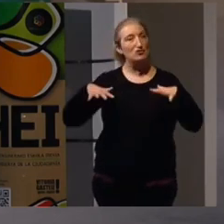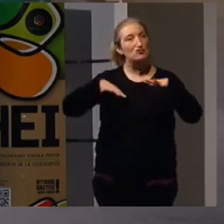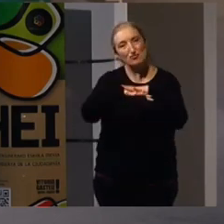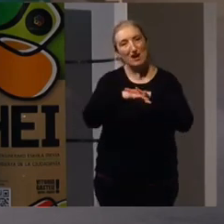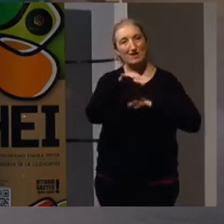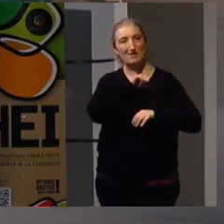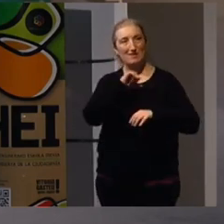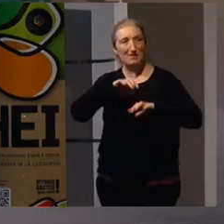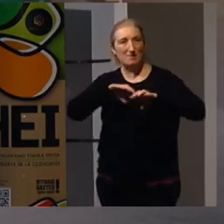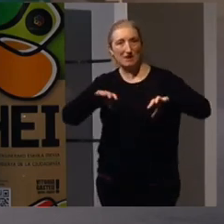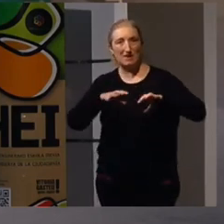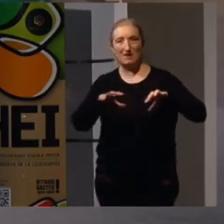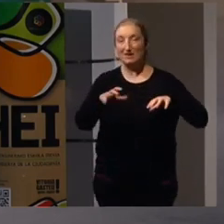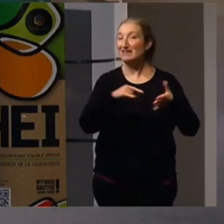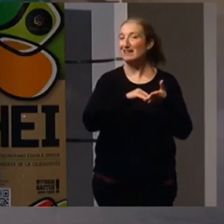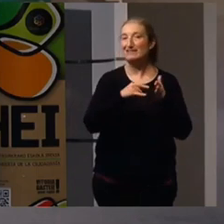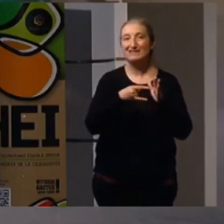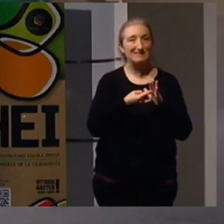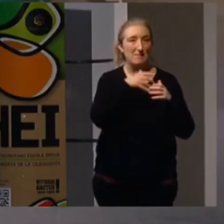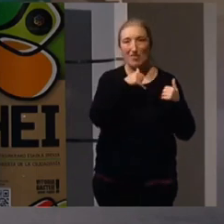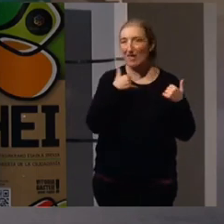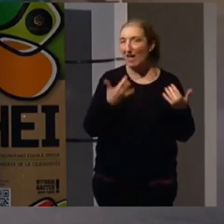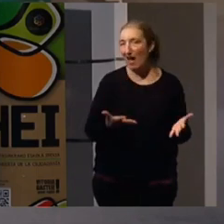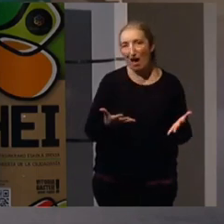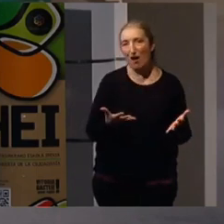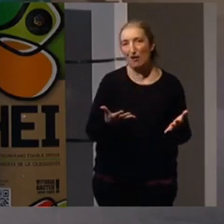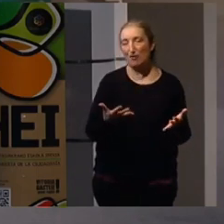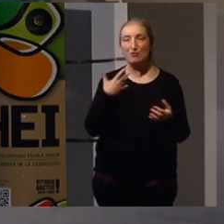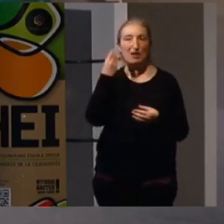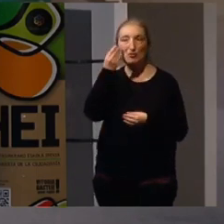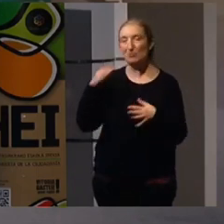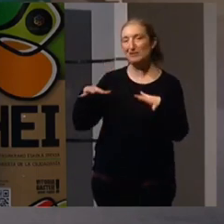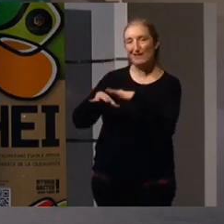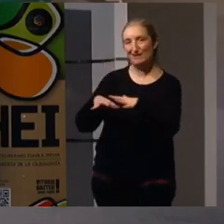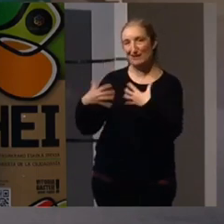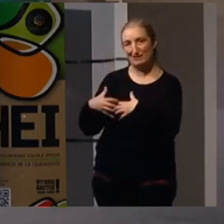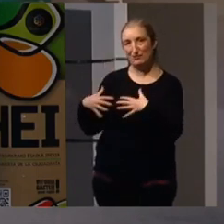redes interdependientes. Y el sistema de ahora no está hecho pensando eso, ni muchísimo menos.